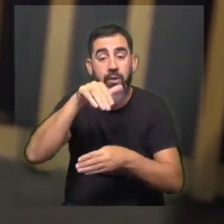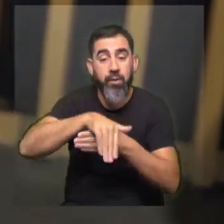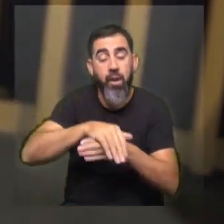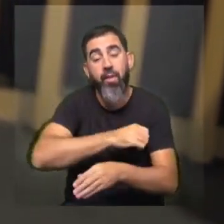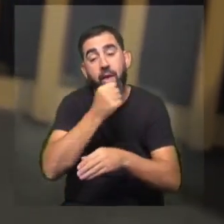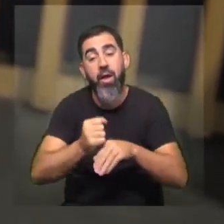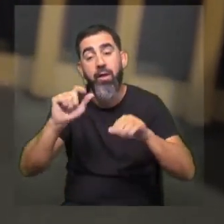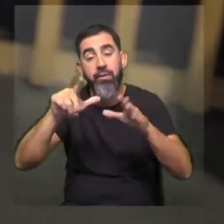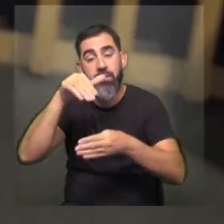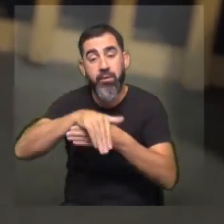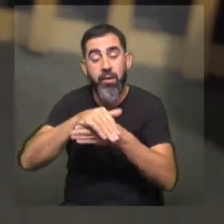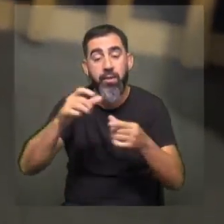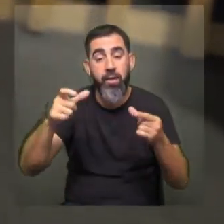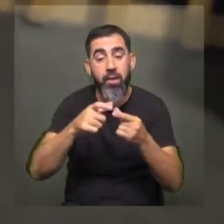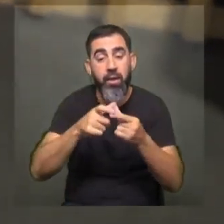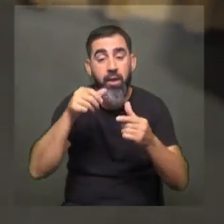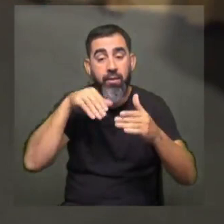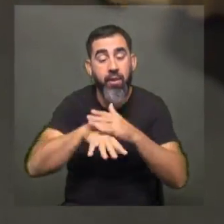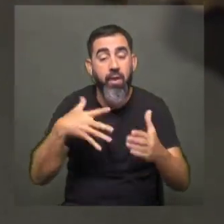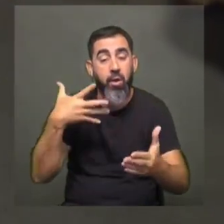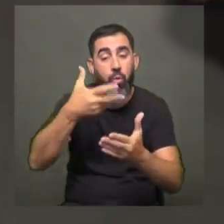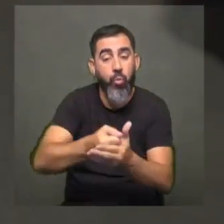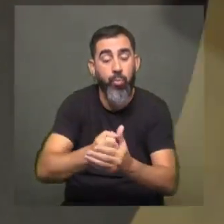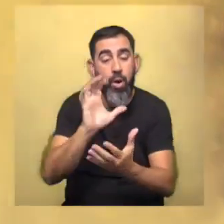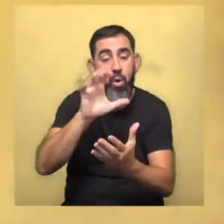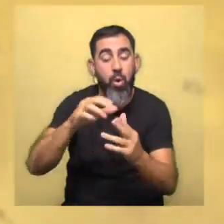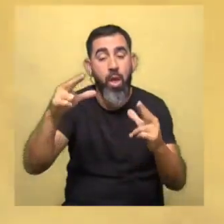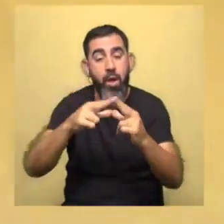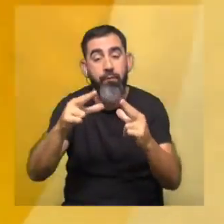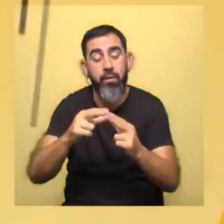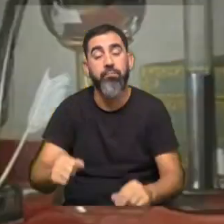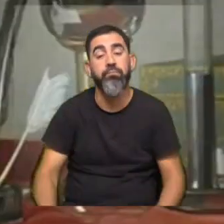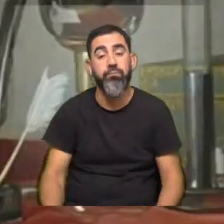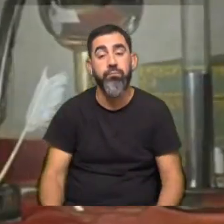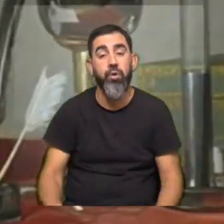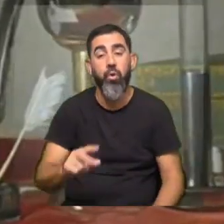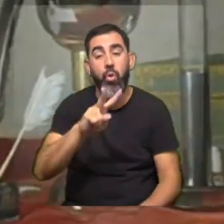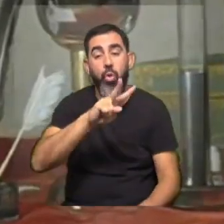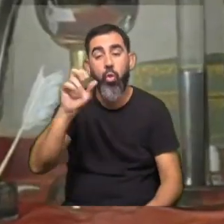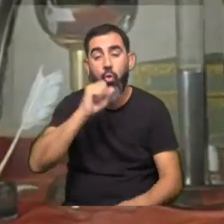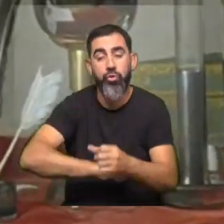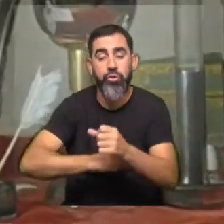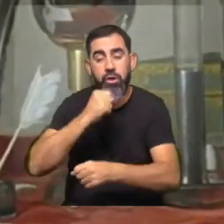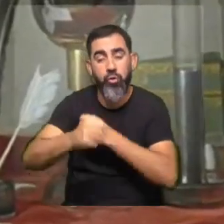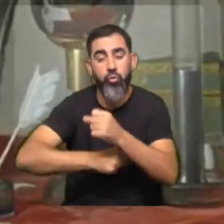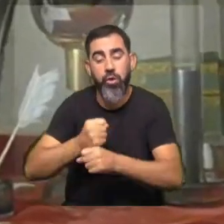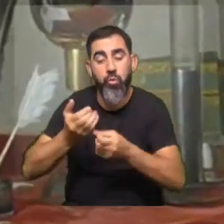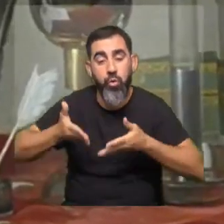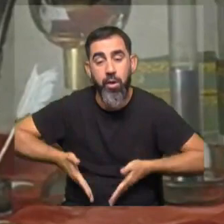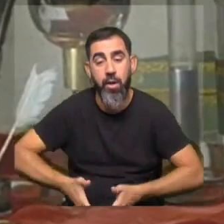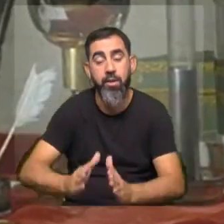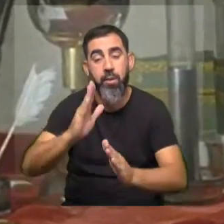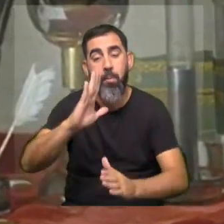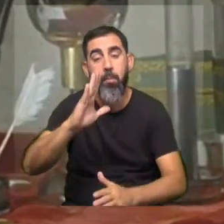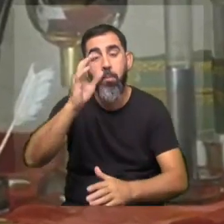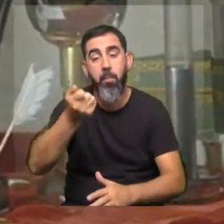19, las entradas generales se pueden comprar en locales de hábitat. Hace 200 años nacía Louis Pasteur y gracias